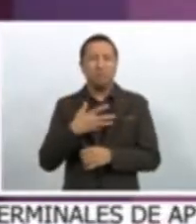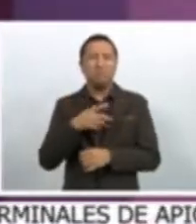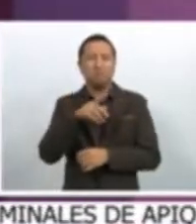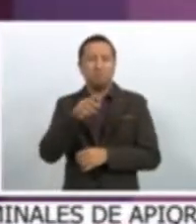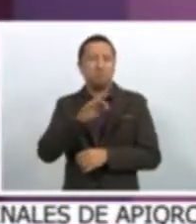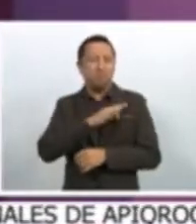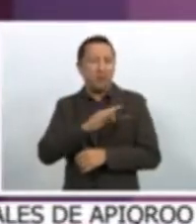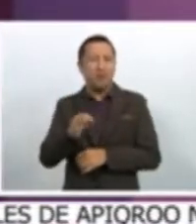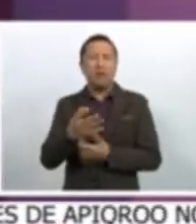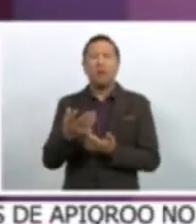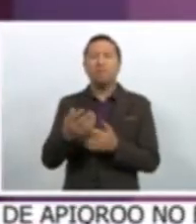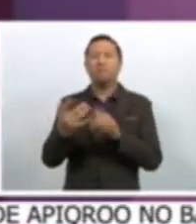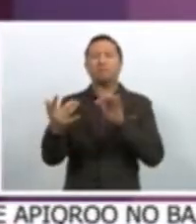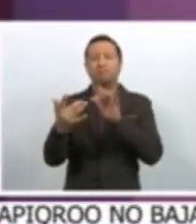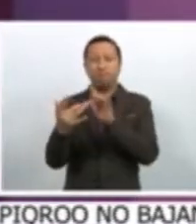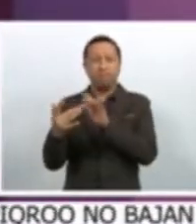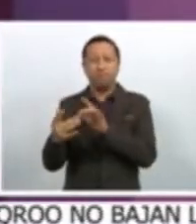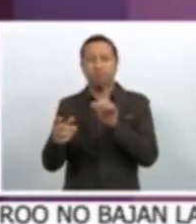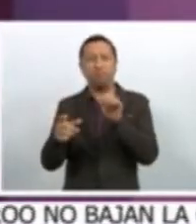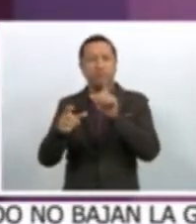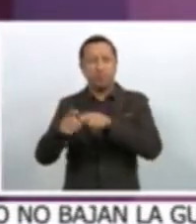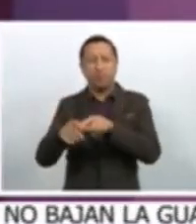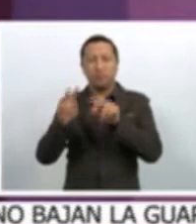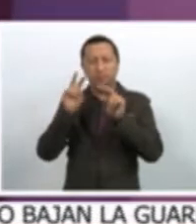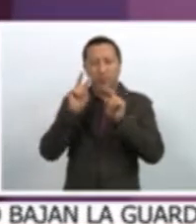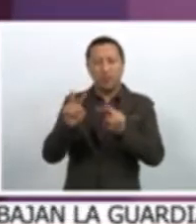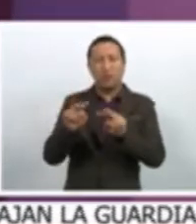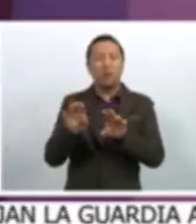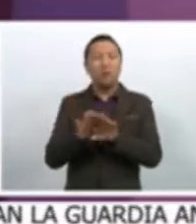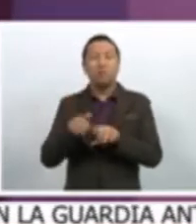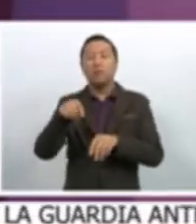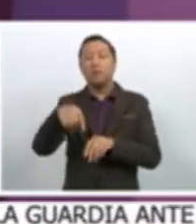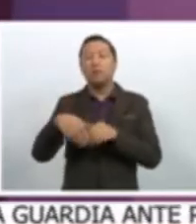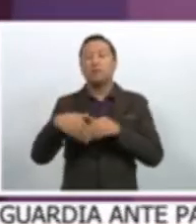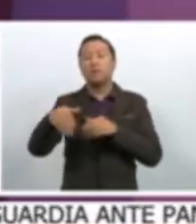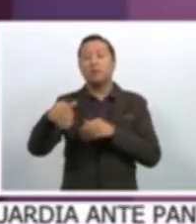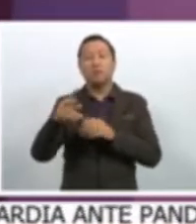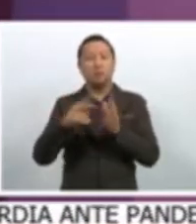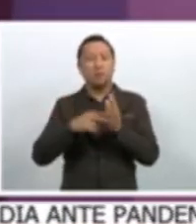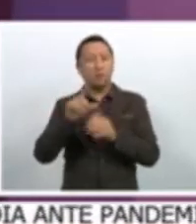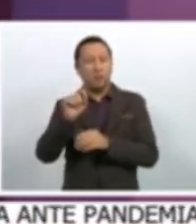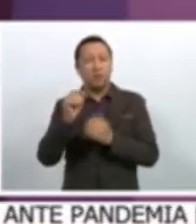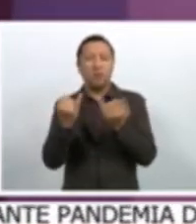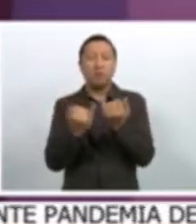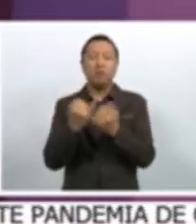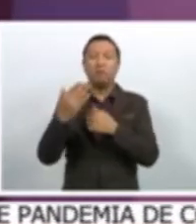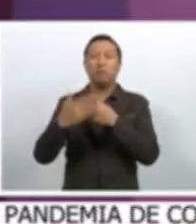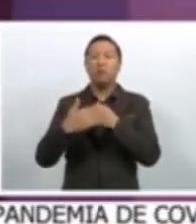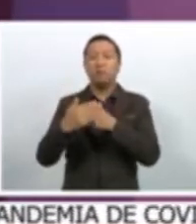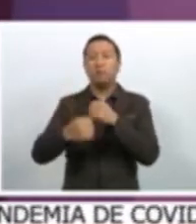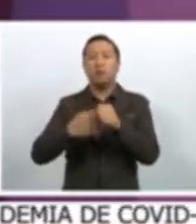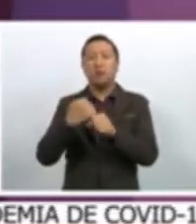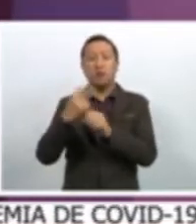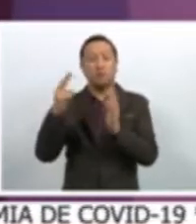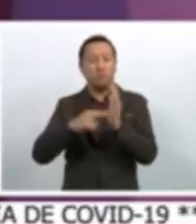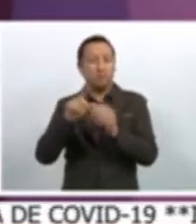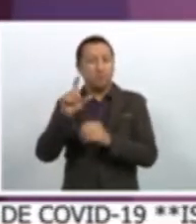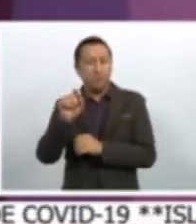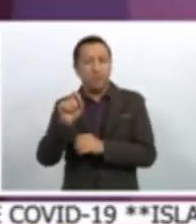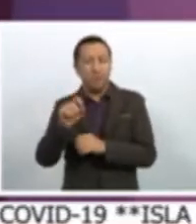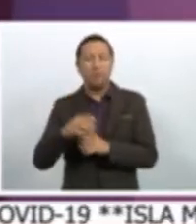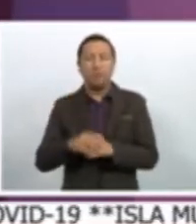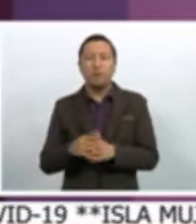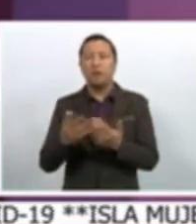puedan seguirnos y estar al tanto de lo que está abriendo el instituto para lo que queda de este año y lo del próximo, porque todavía tenemos inauguraciones de Fábrica de